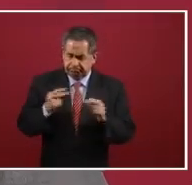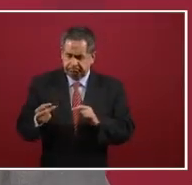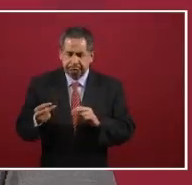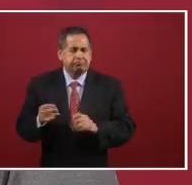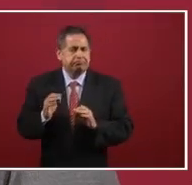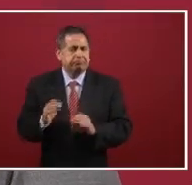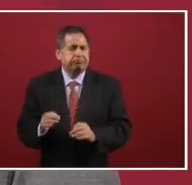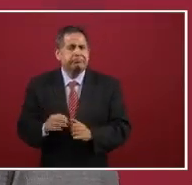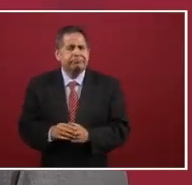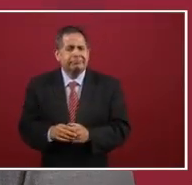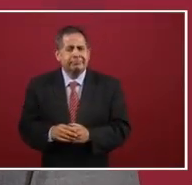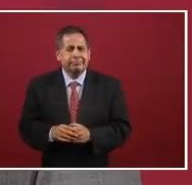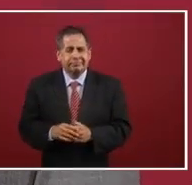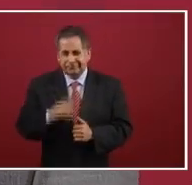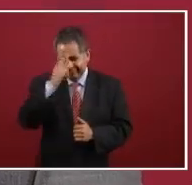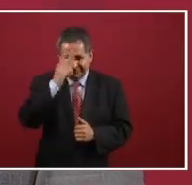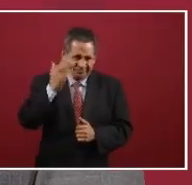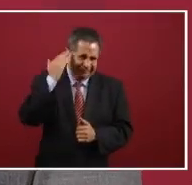De que había